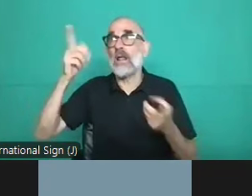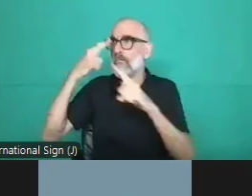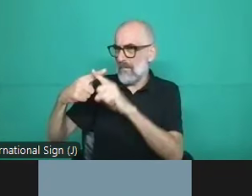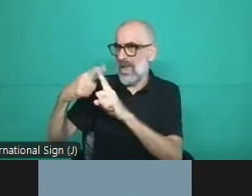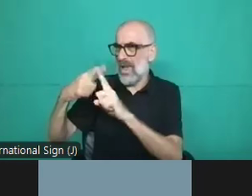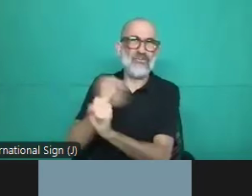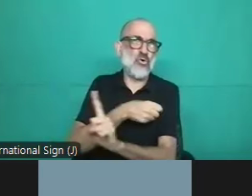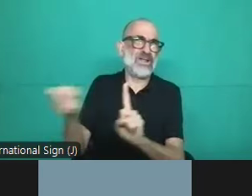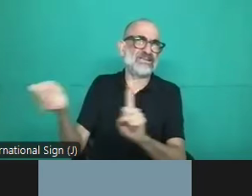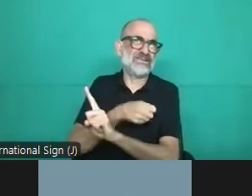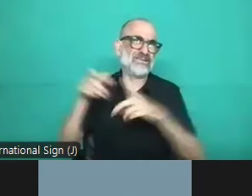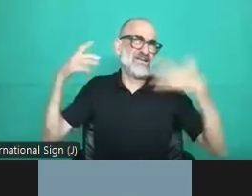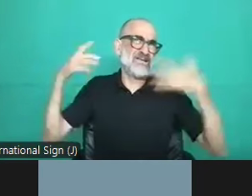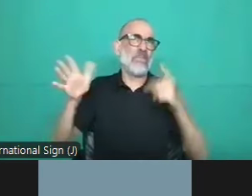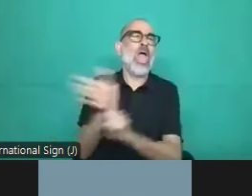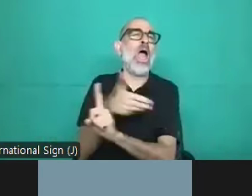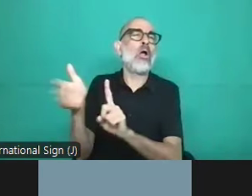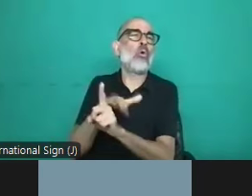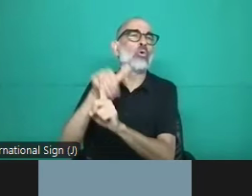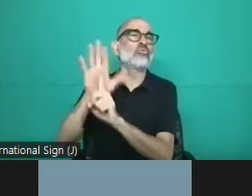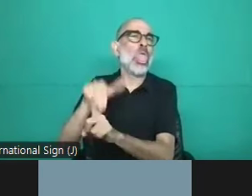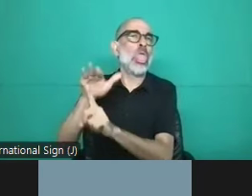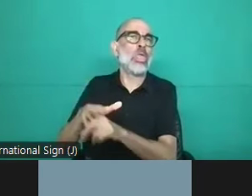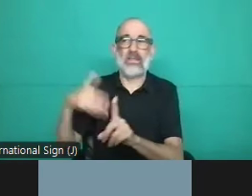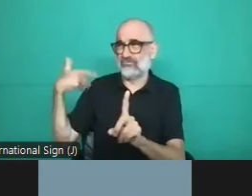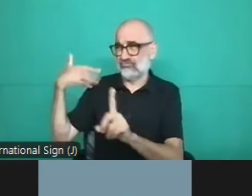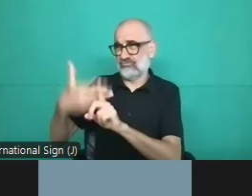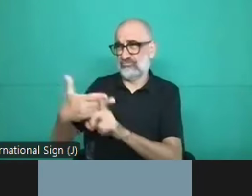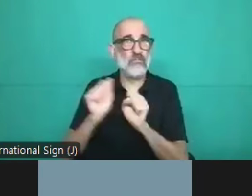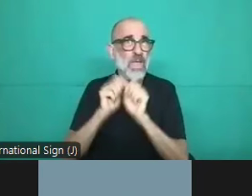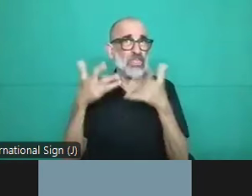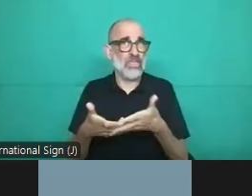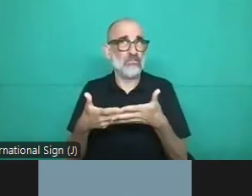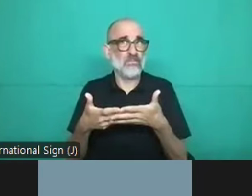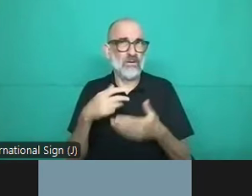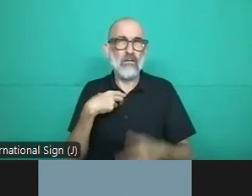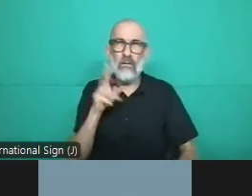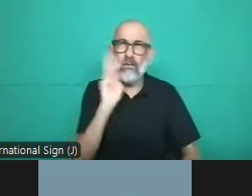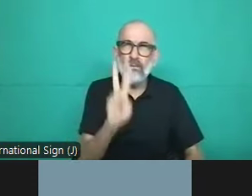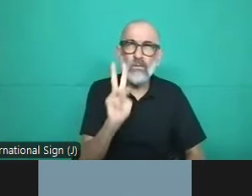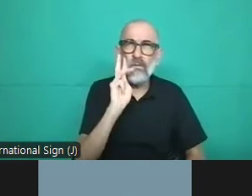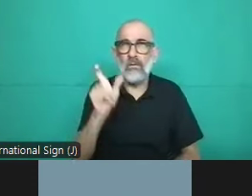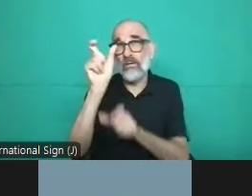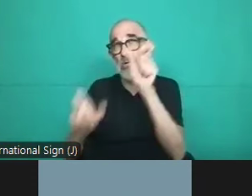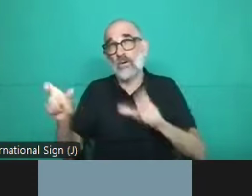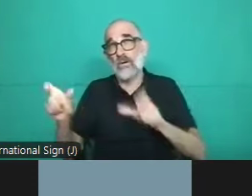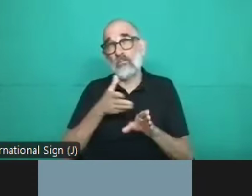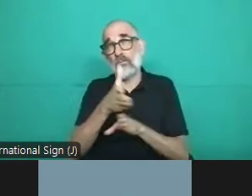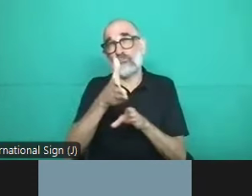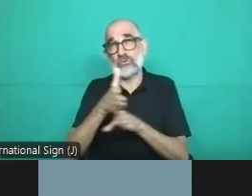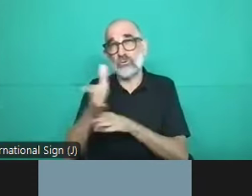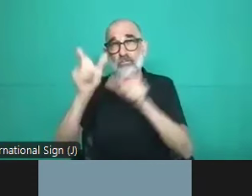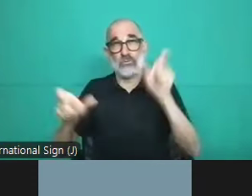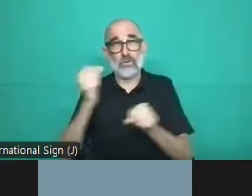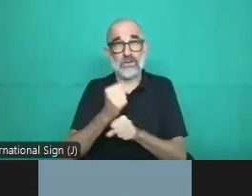o profissionais de acoso saúde por la pandemia. com Y a episódios usted de también tiene violência, estadísticas assédio. respecto. E dá para ver as estatísticas ao